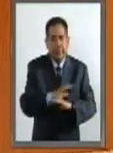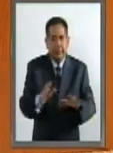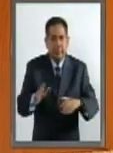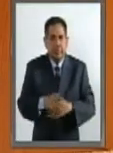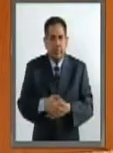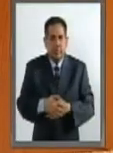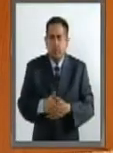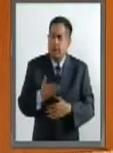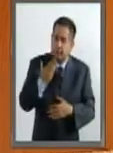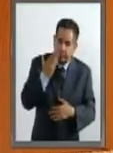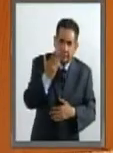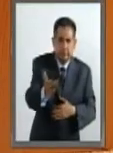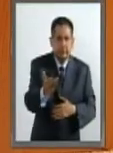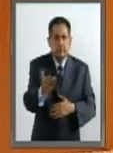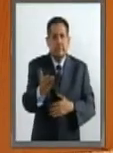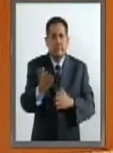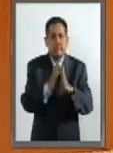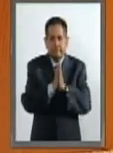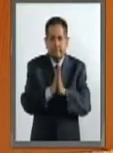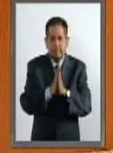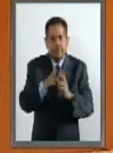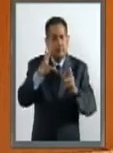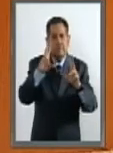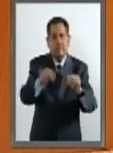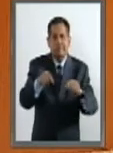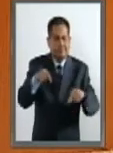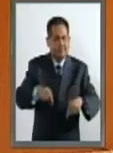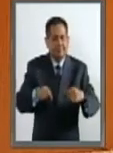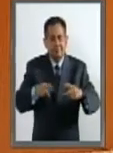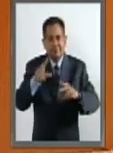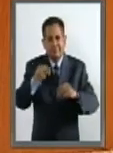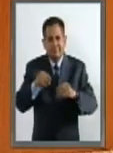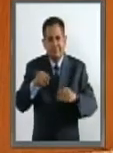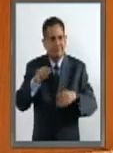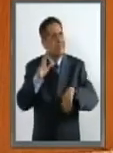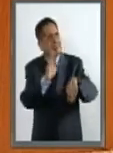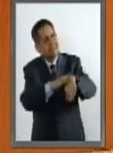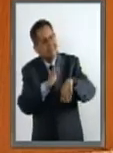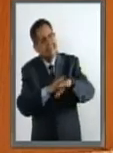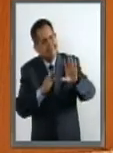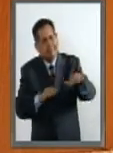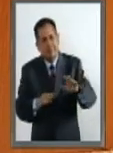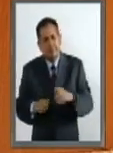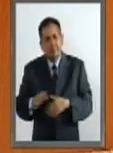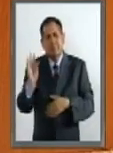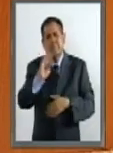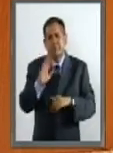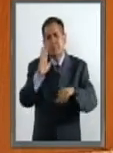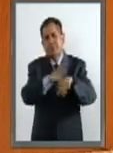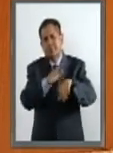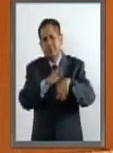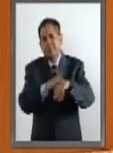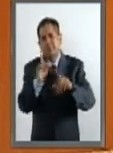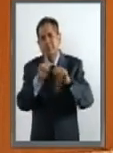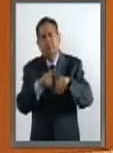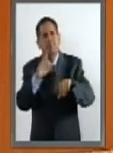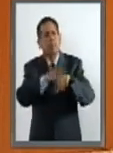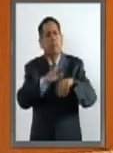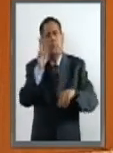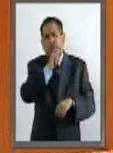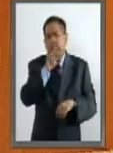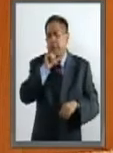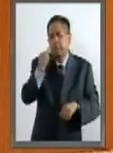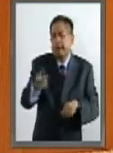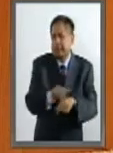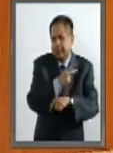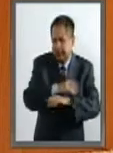los convoco a que no hagamos este tipo de exhortos. Sabemos que los exhortos pueden ser un llamado al vacío y que no va a